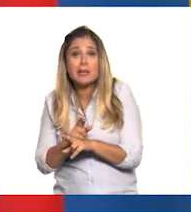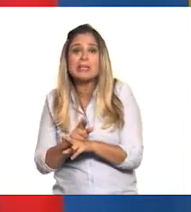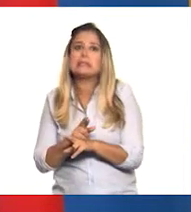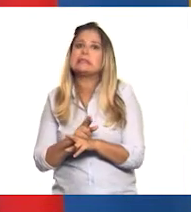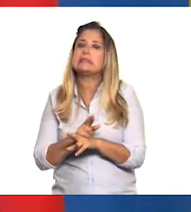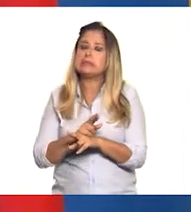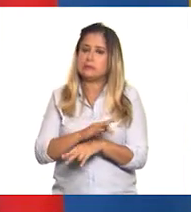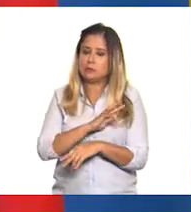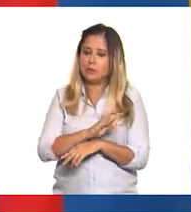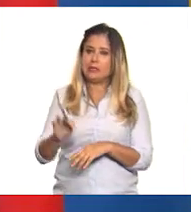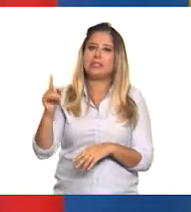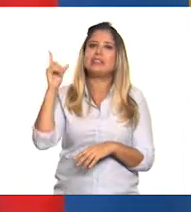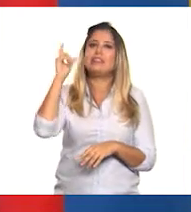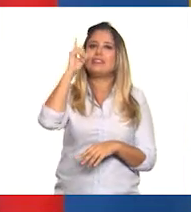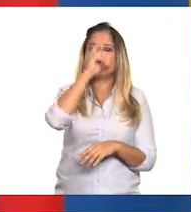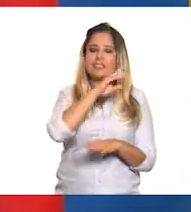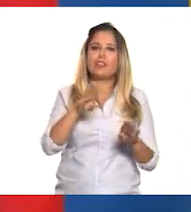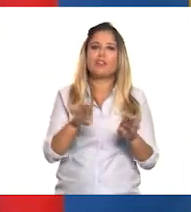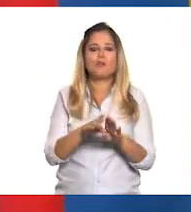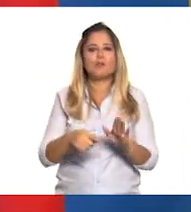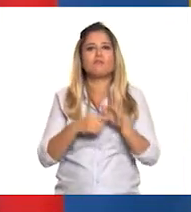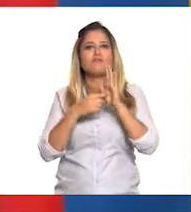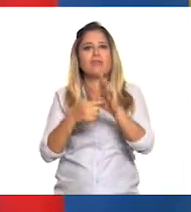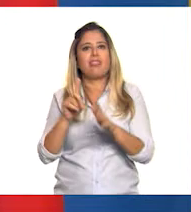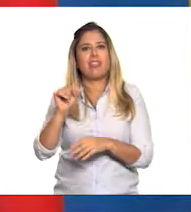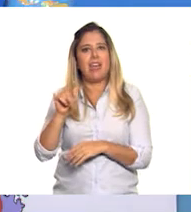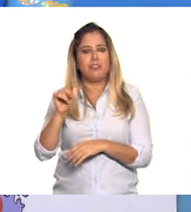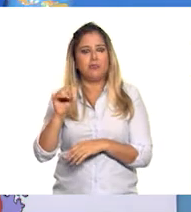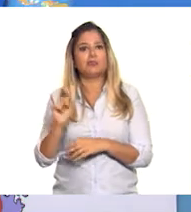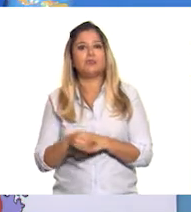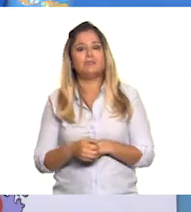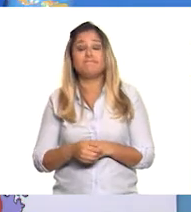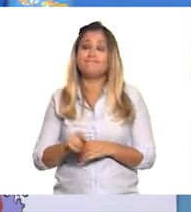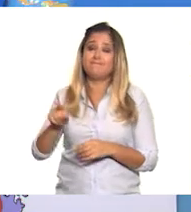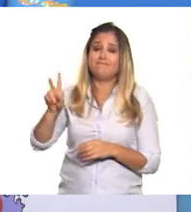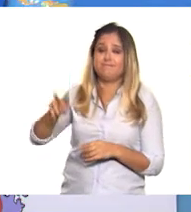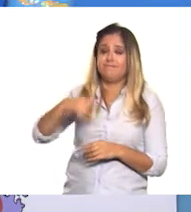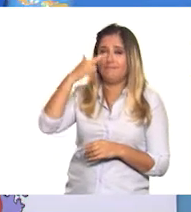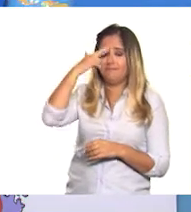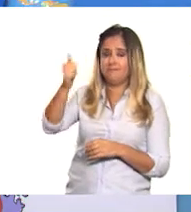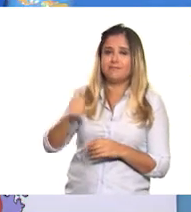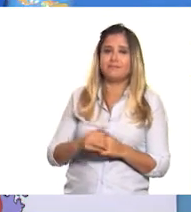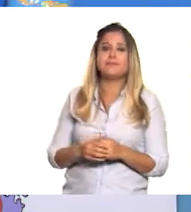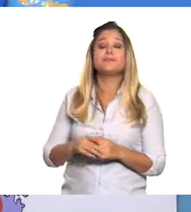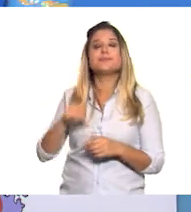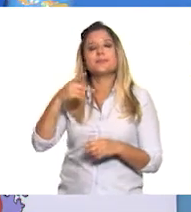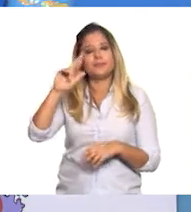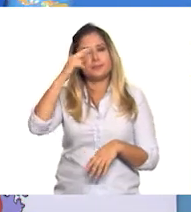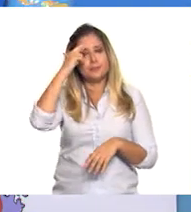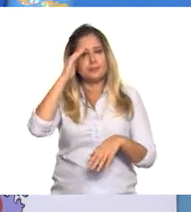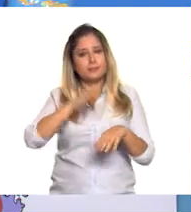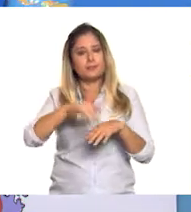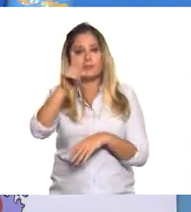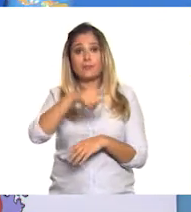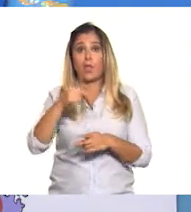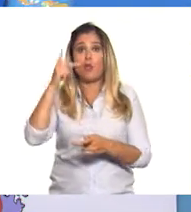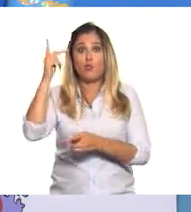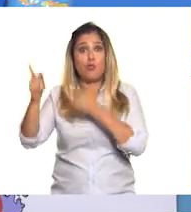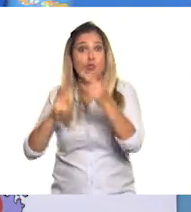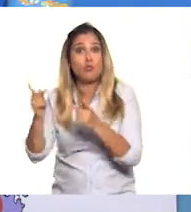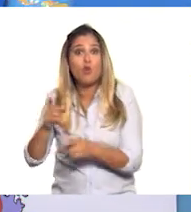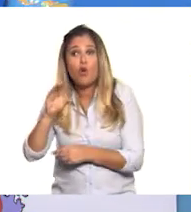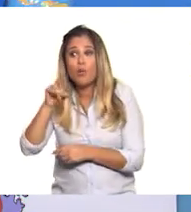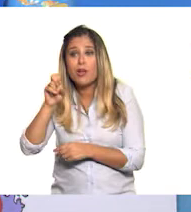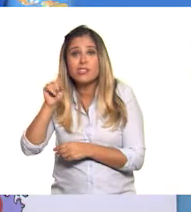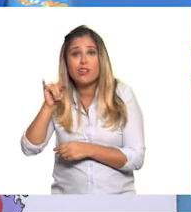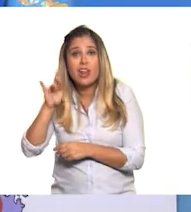hacer muy compleja la sistematización de datos, ¿cierto? Toda la razón, María. Pero recuerda que ese cuestionario buscaba